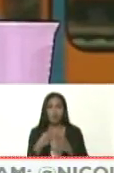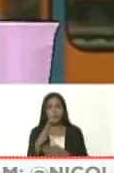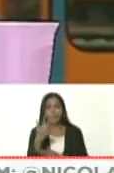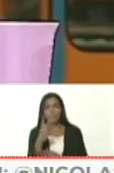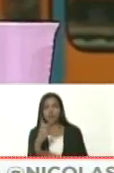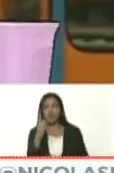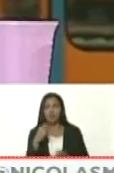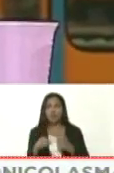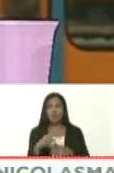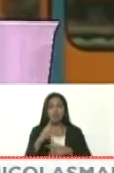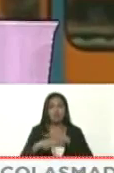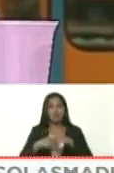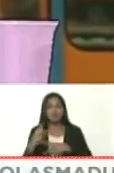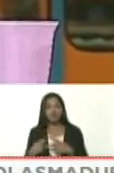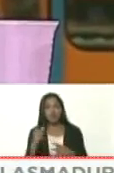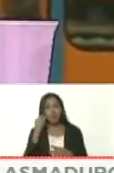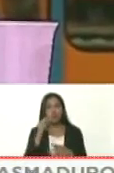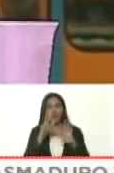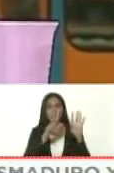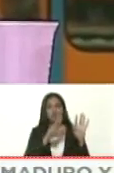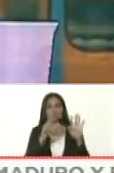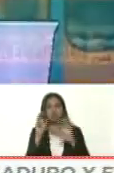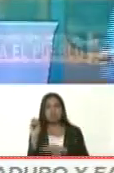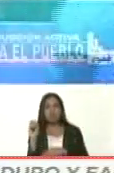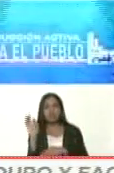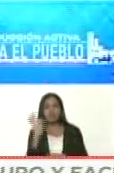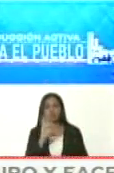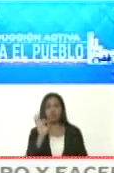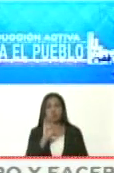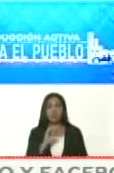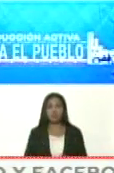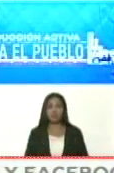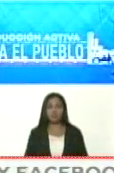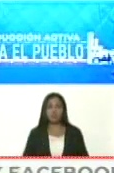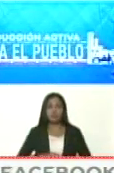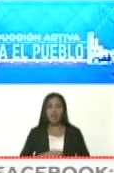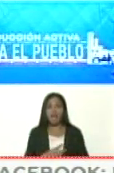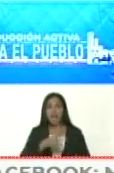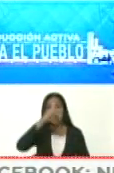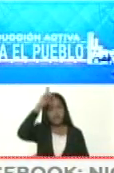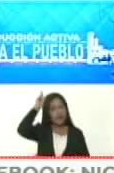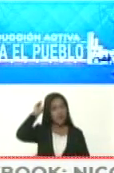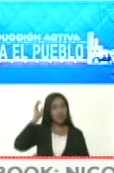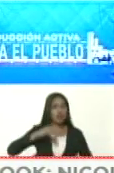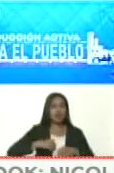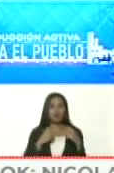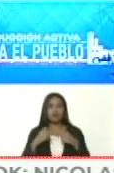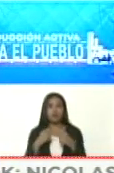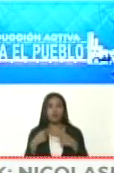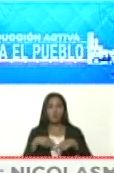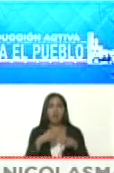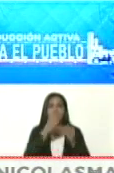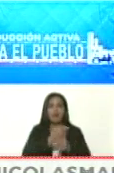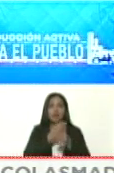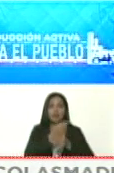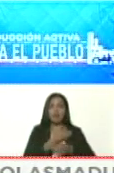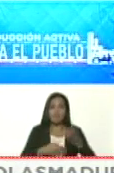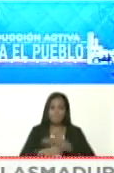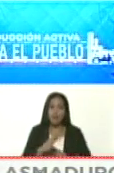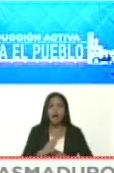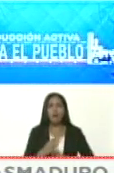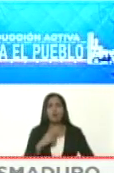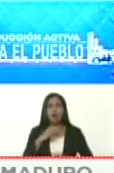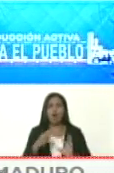producción de estas aves es de un 80%. Bueno, gracias, presidente. El gallo, la gallina y el caballo. Vámonos para Guanare, pues, a